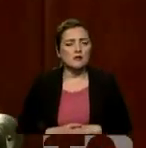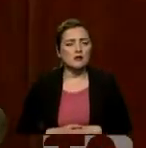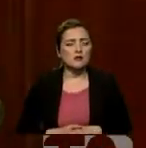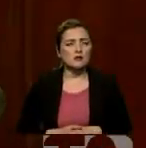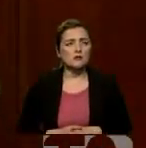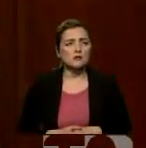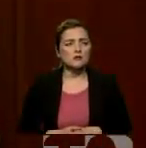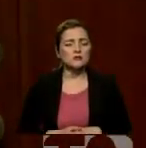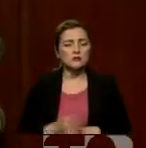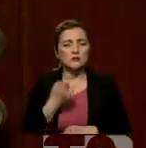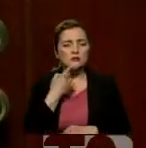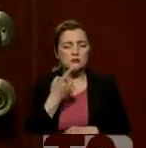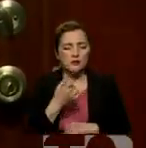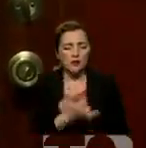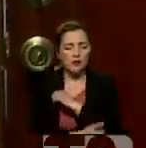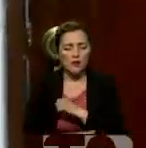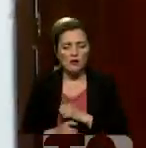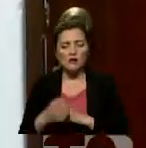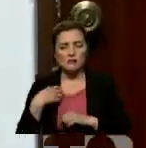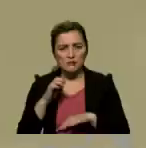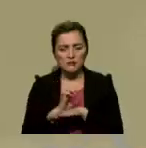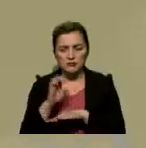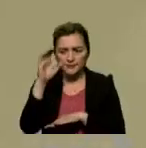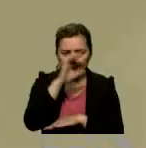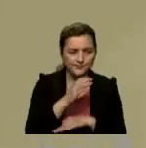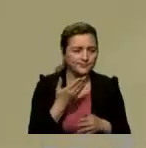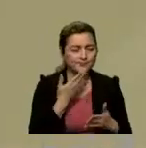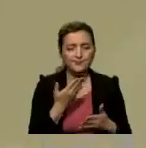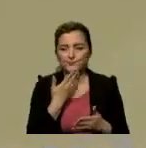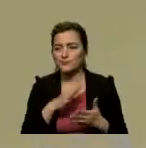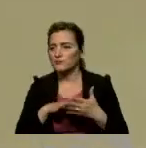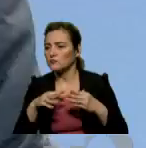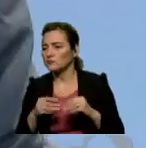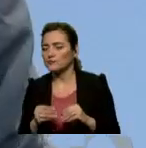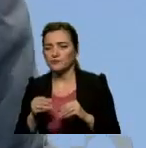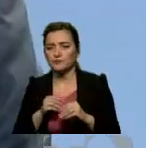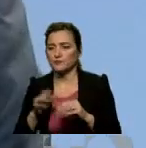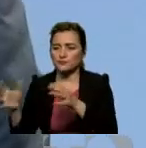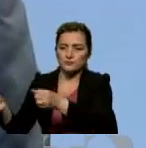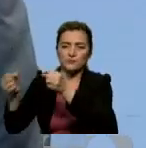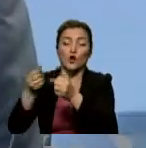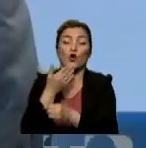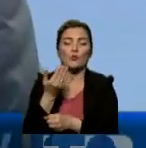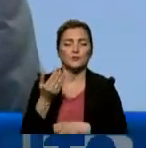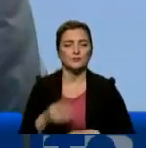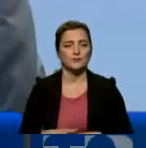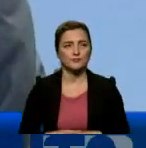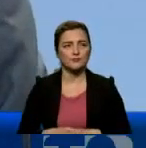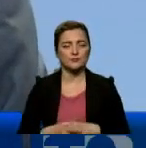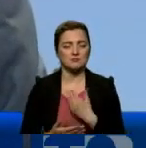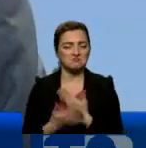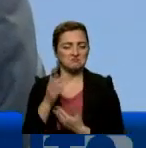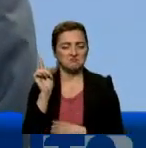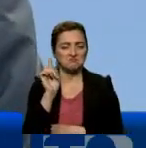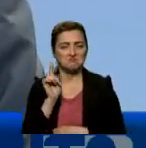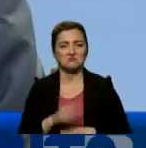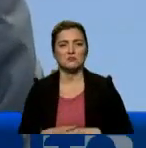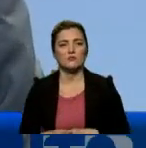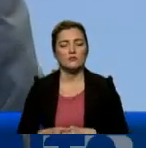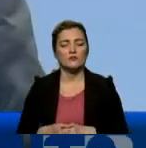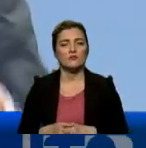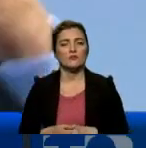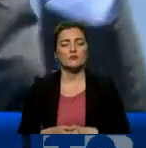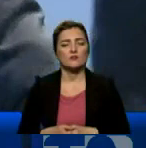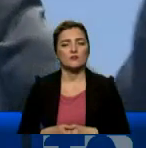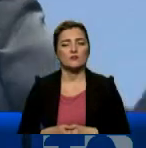precisar tiempos, que el país está buscando mecanismos para regresarlos. No es una operación sencilla, como se menciona.